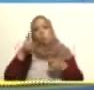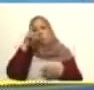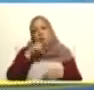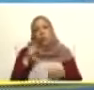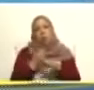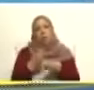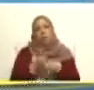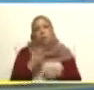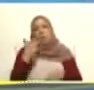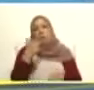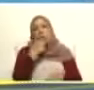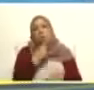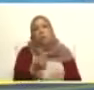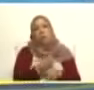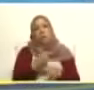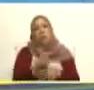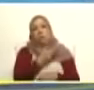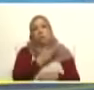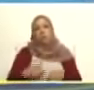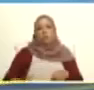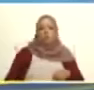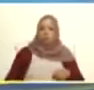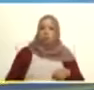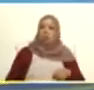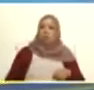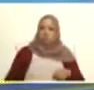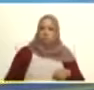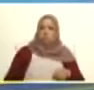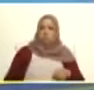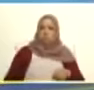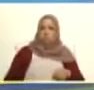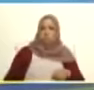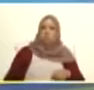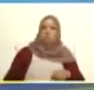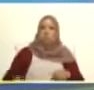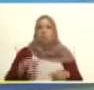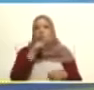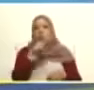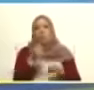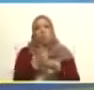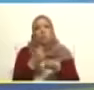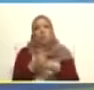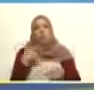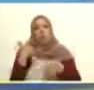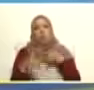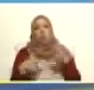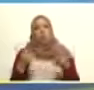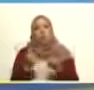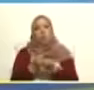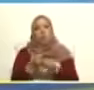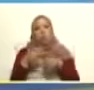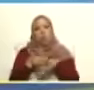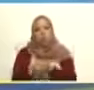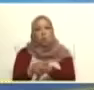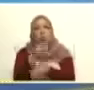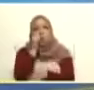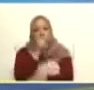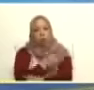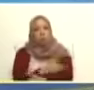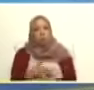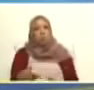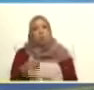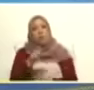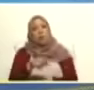cierre de campaña, presidente, han sido descomunales, han sido miles y miles y miles y miles